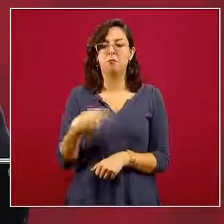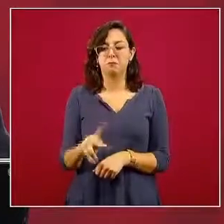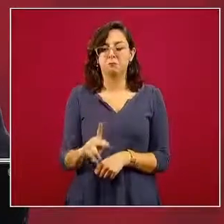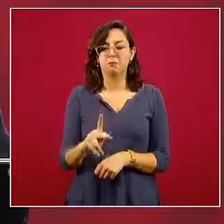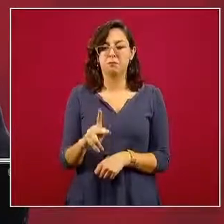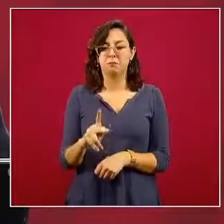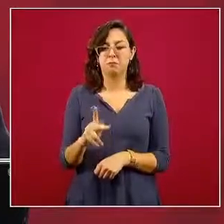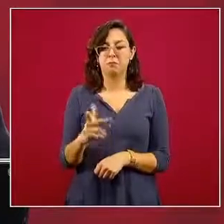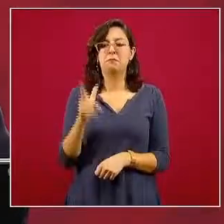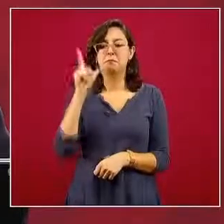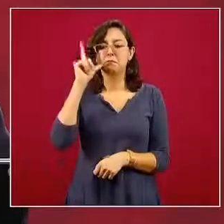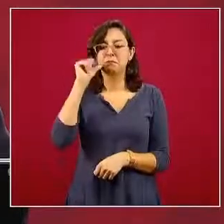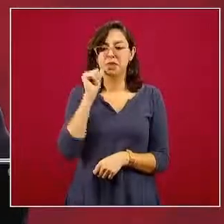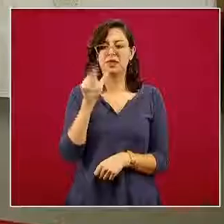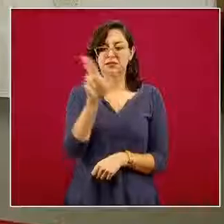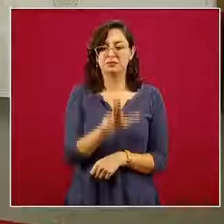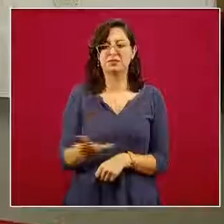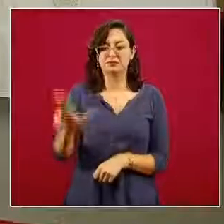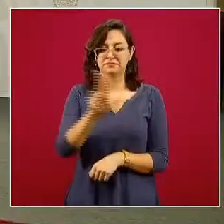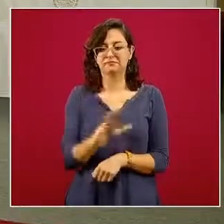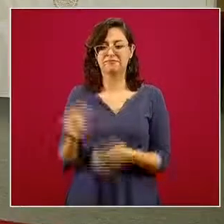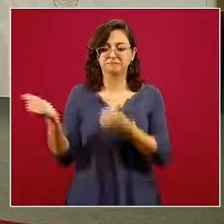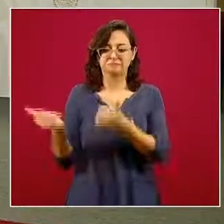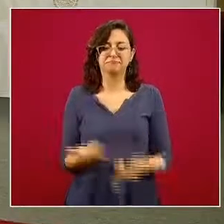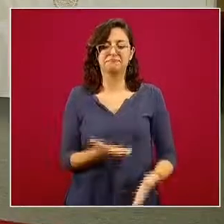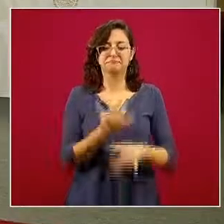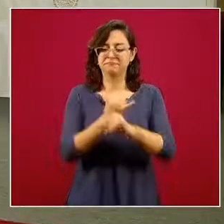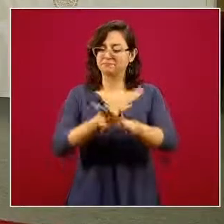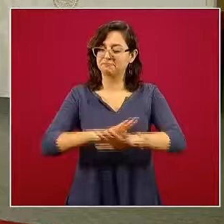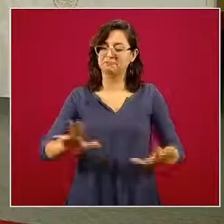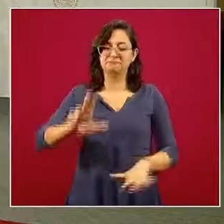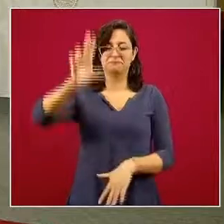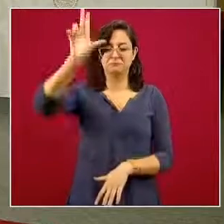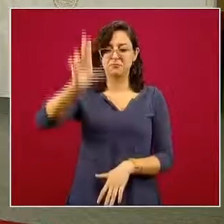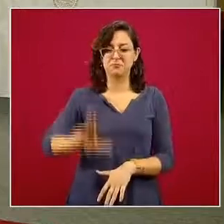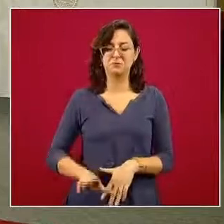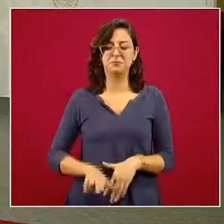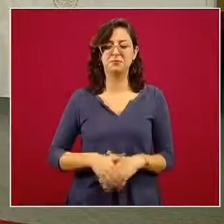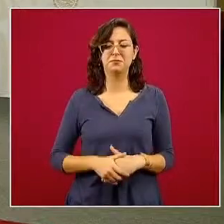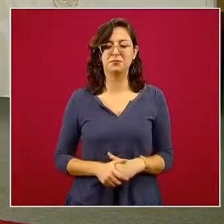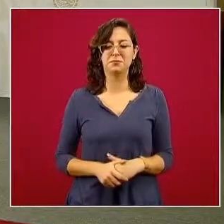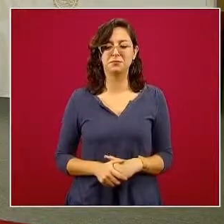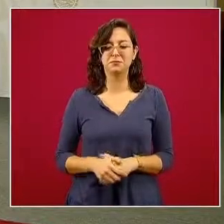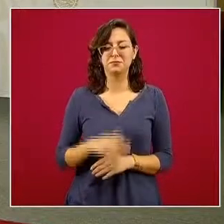pero mañana es martes, mañana lo traeremos. Todos los martes lo presentamos.